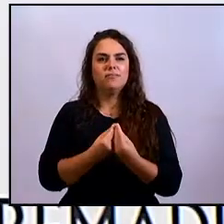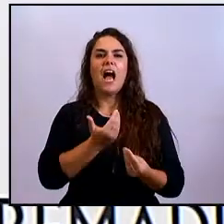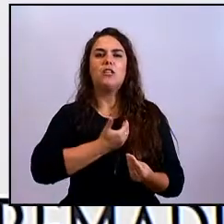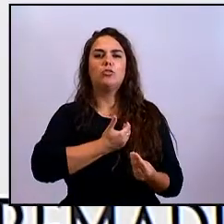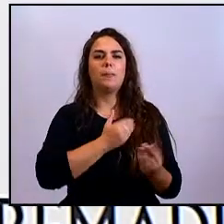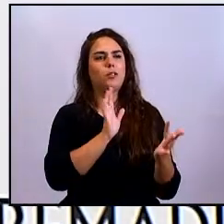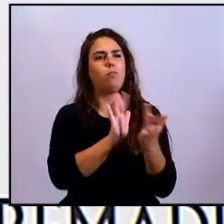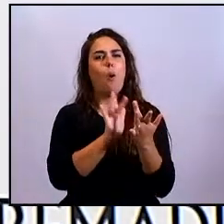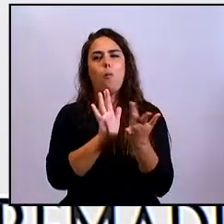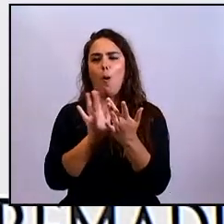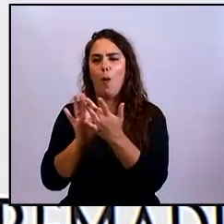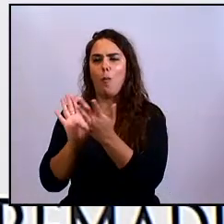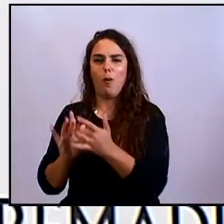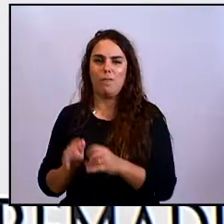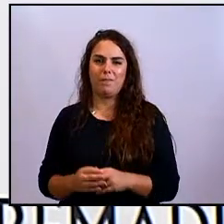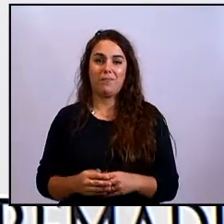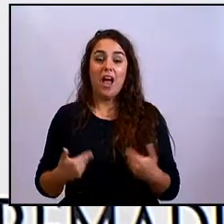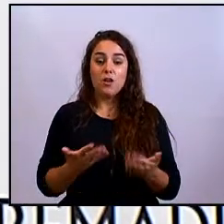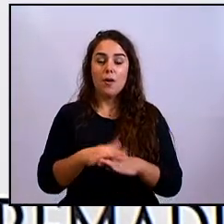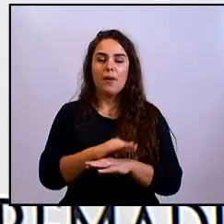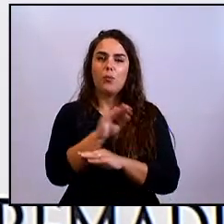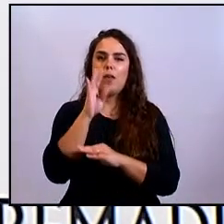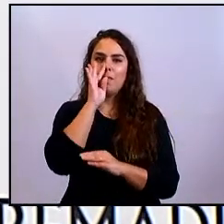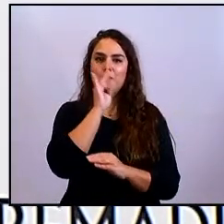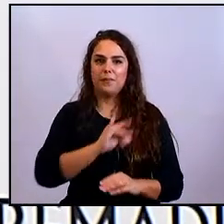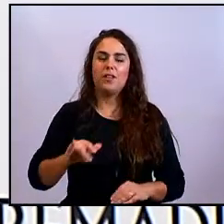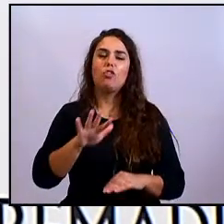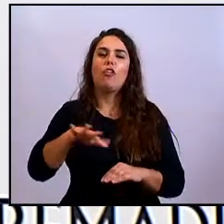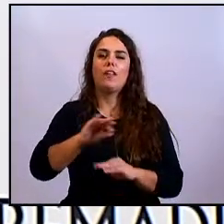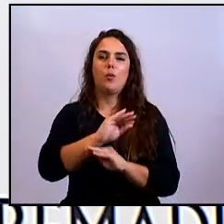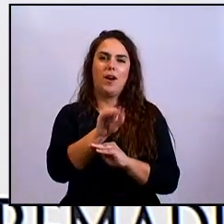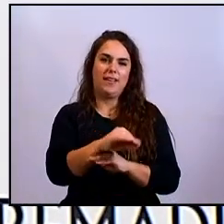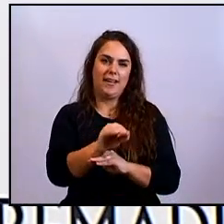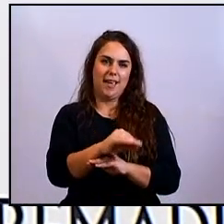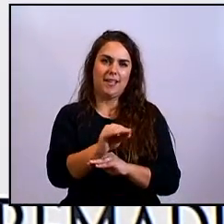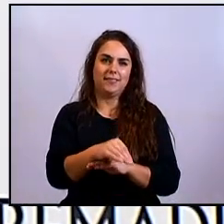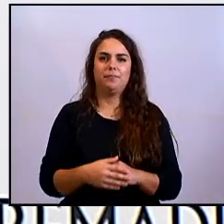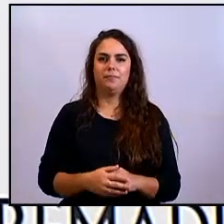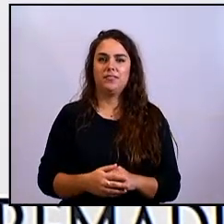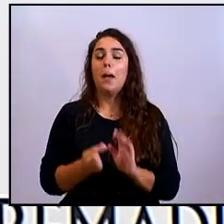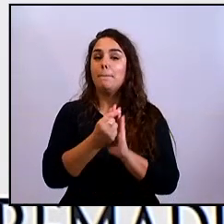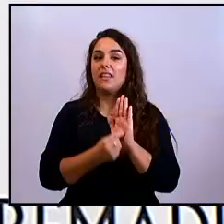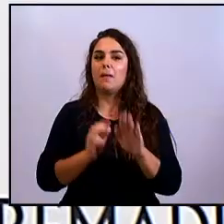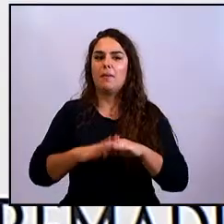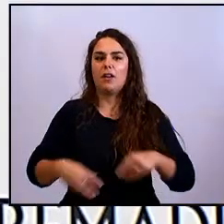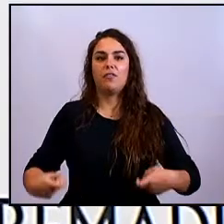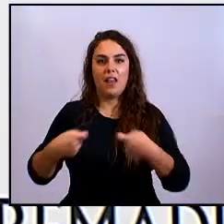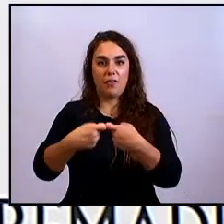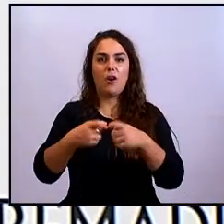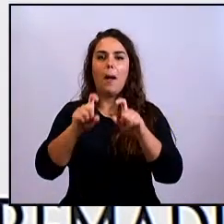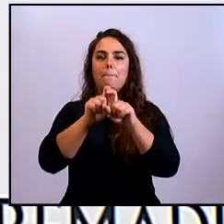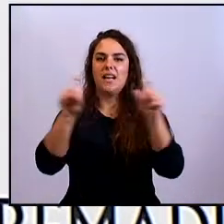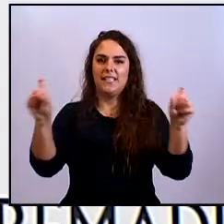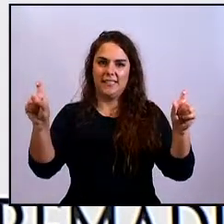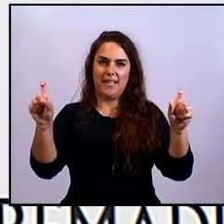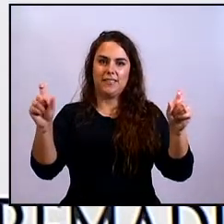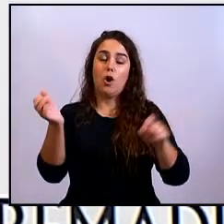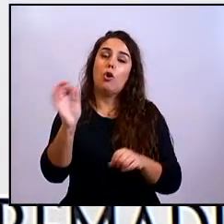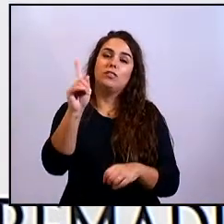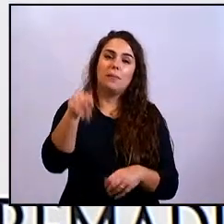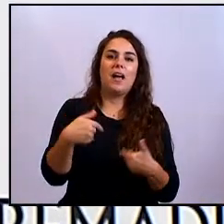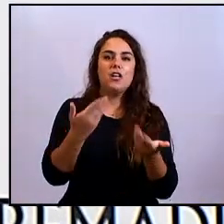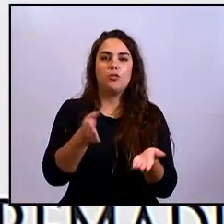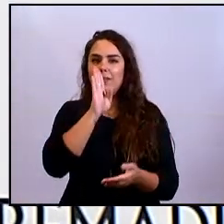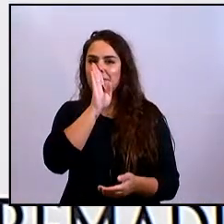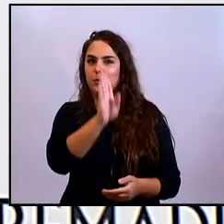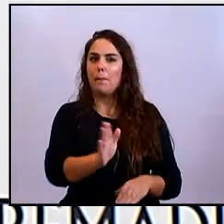ayuntamientos. Ayuda para el cuidado de los menores en guarderías, medidas de conciliación en las empresas o también ayudas destinadas a